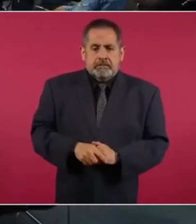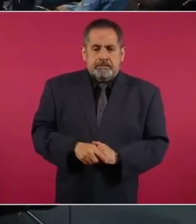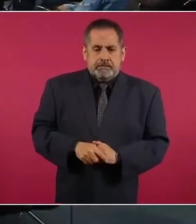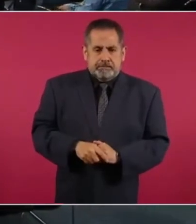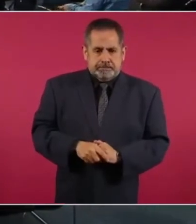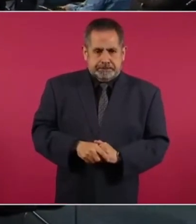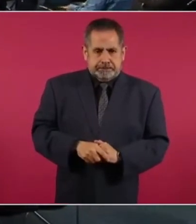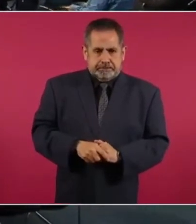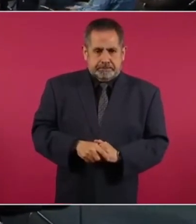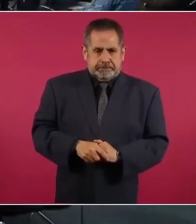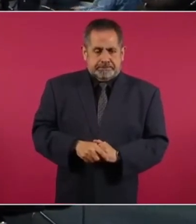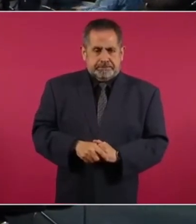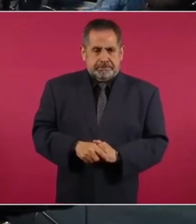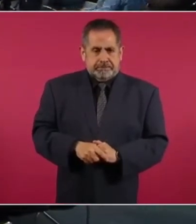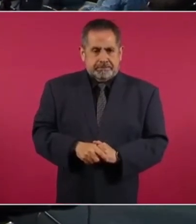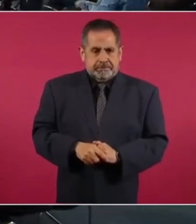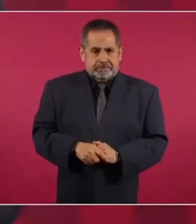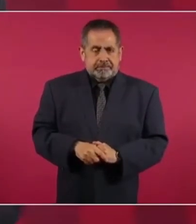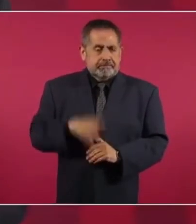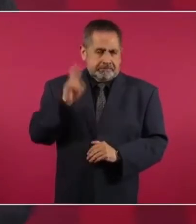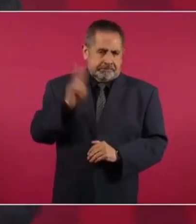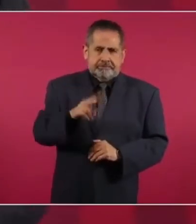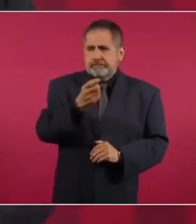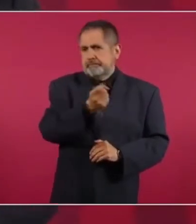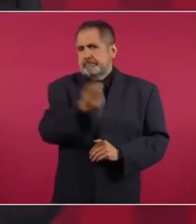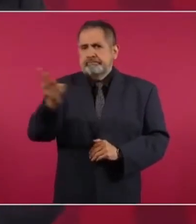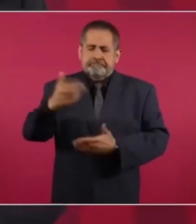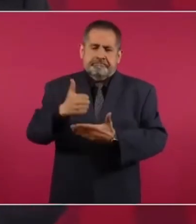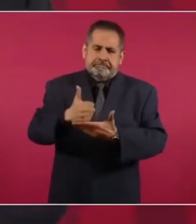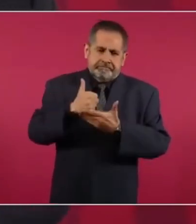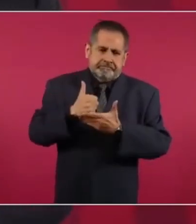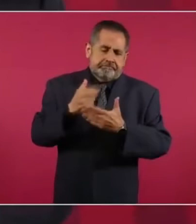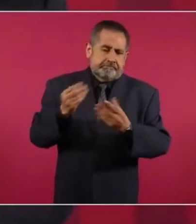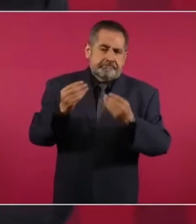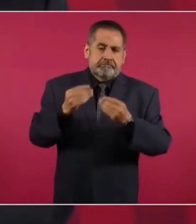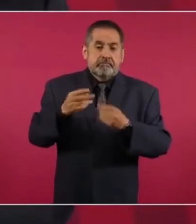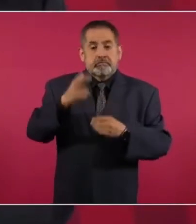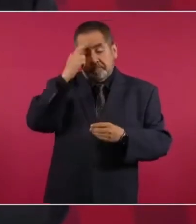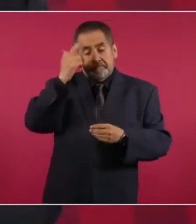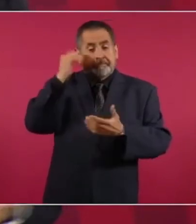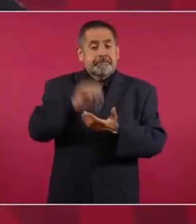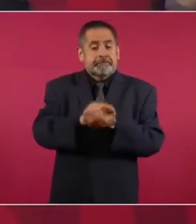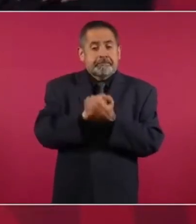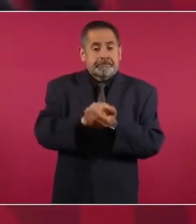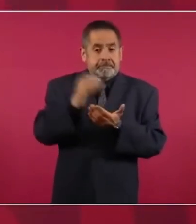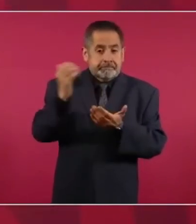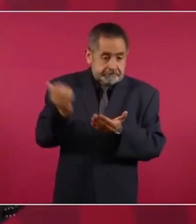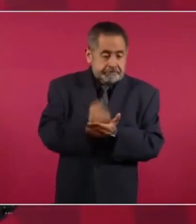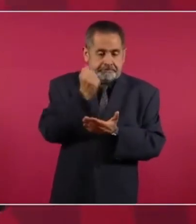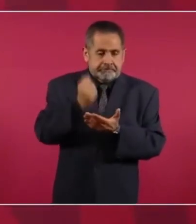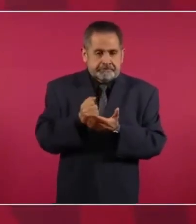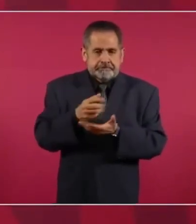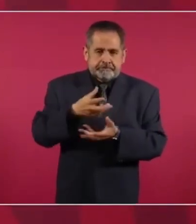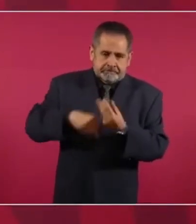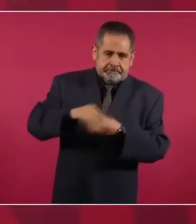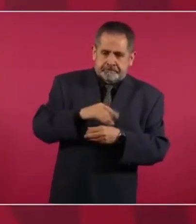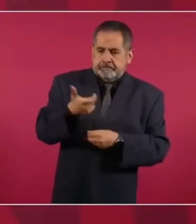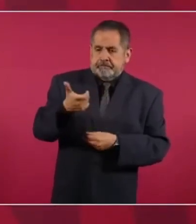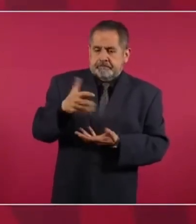Ya, la verdad que nos han ayudado, porque se rifó, ya sacamos